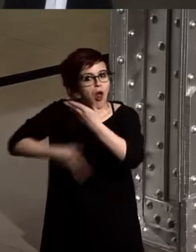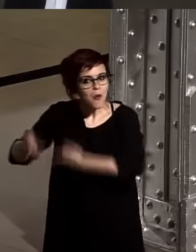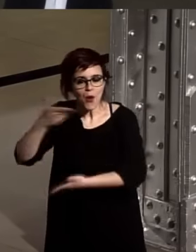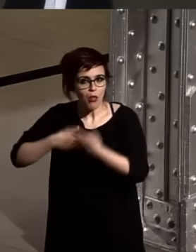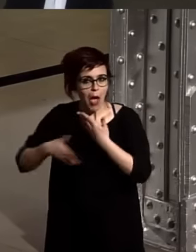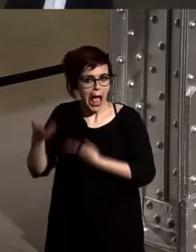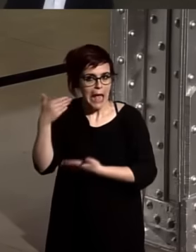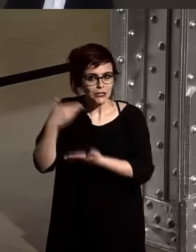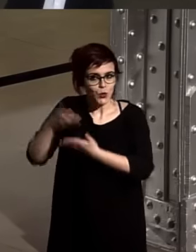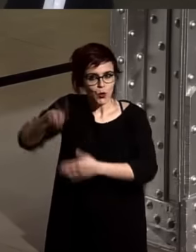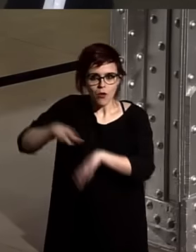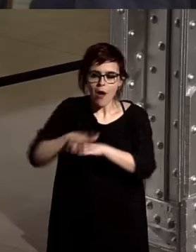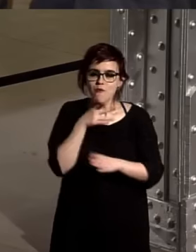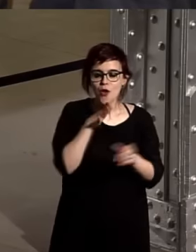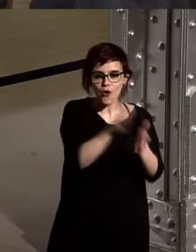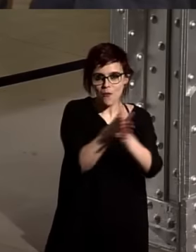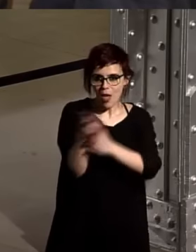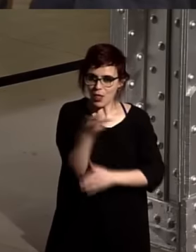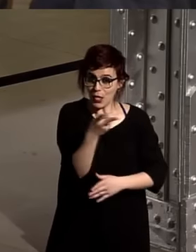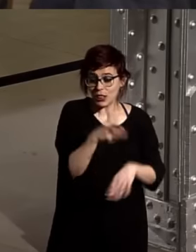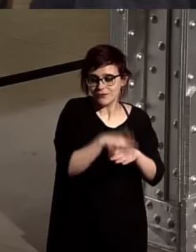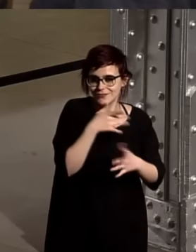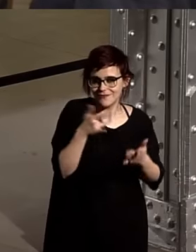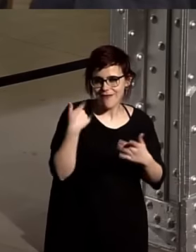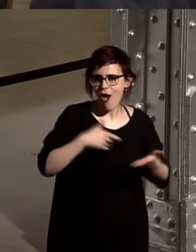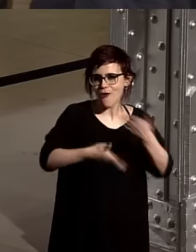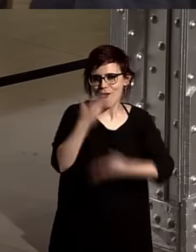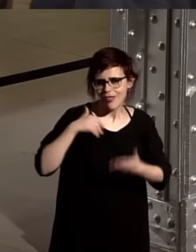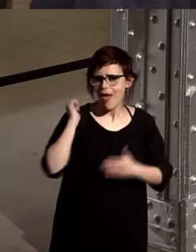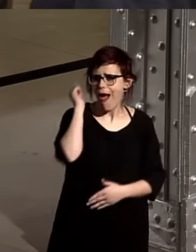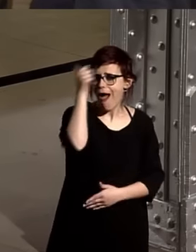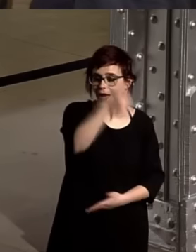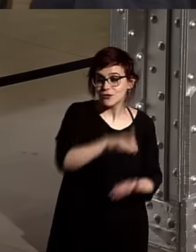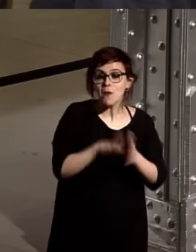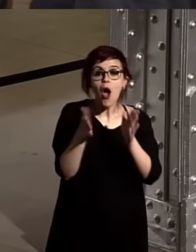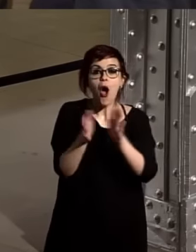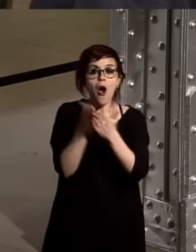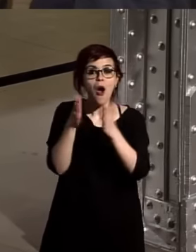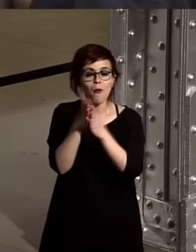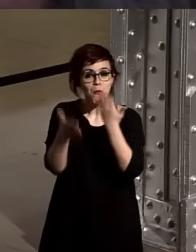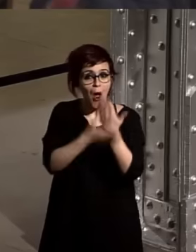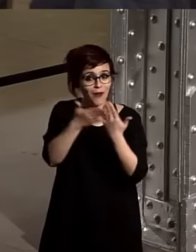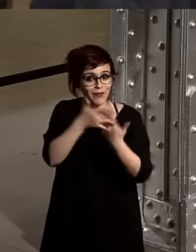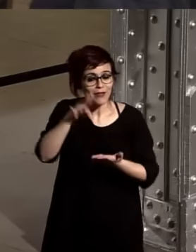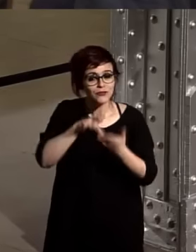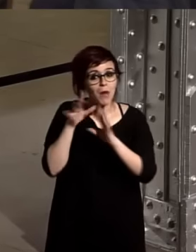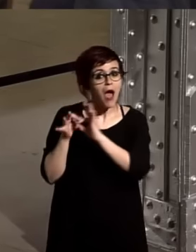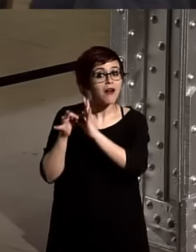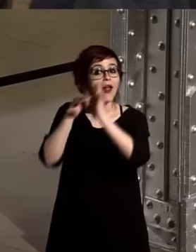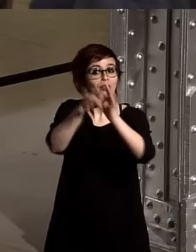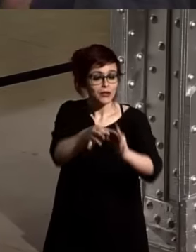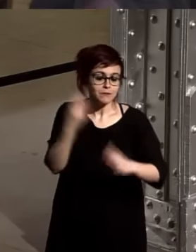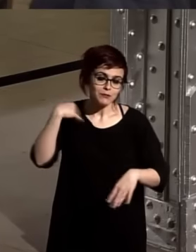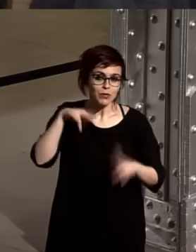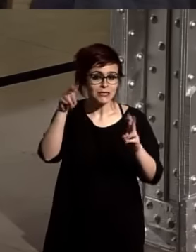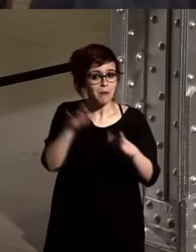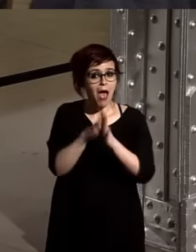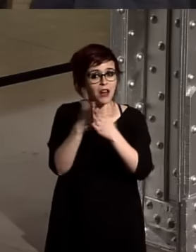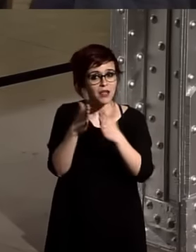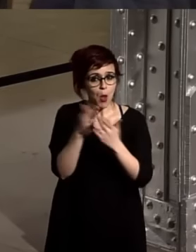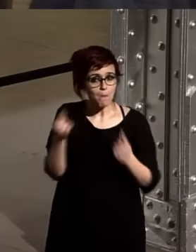alguna ocasión O sea que habrá que hacer algo y y la verdad que la portada pues tiene relación con el anterior bueno con el